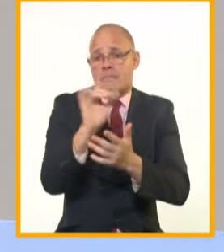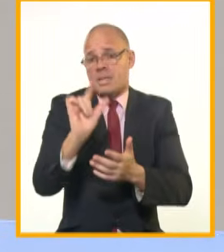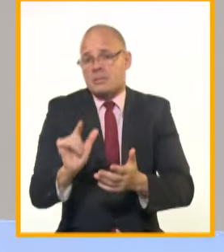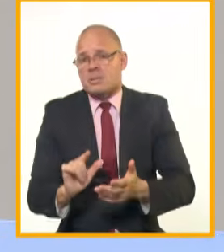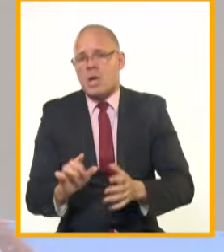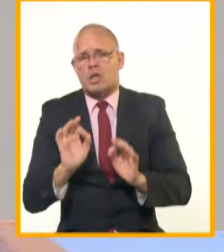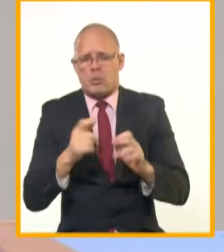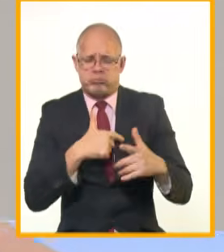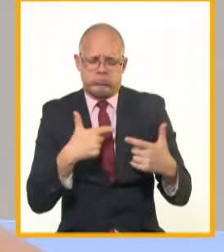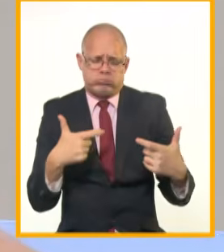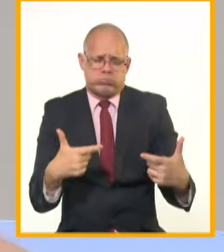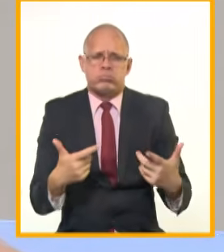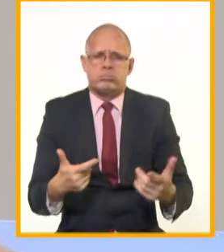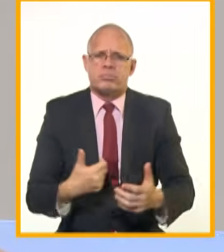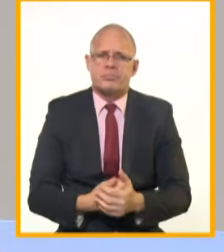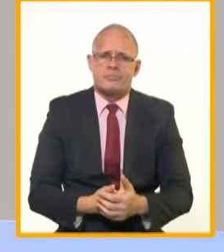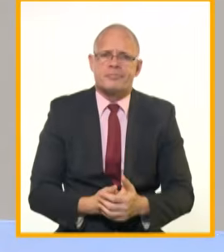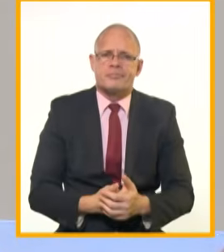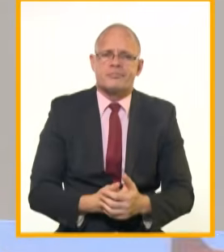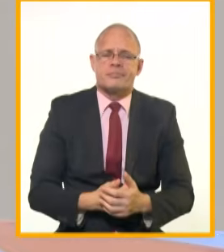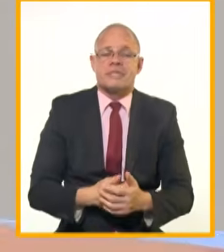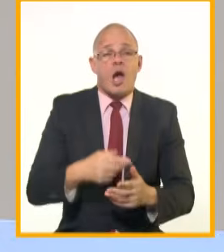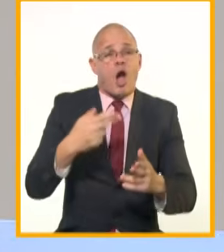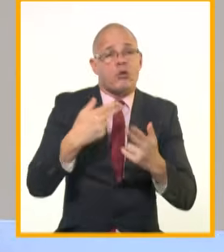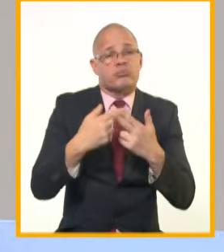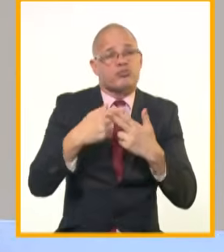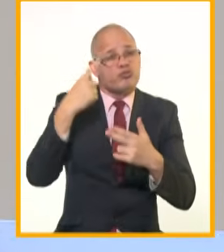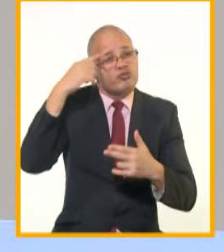pueblo aguerrido y que está convencido de que